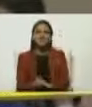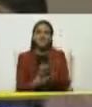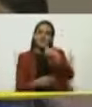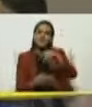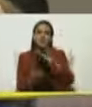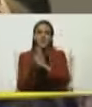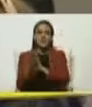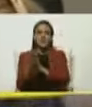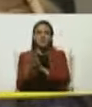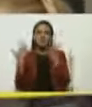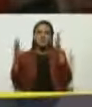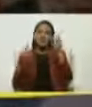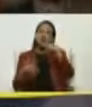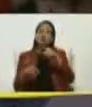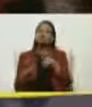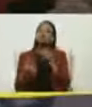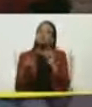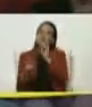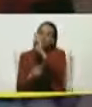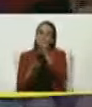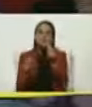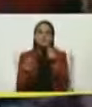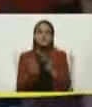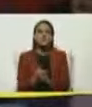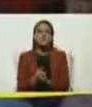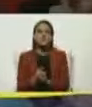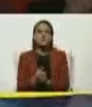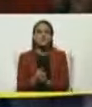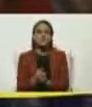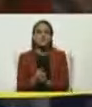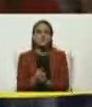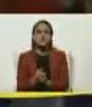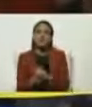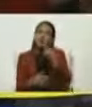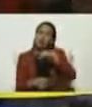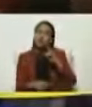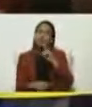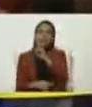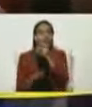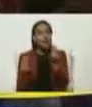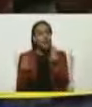te admiramos y te queremos, Gilberto. Desde esa época,